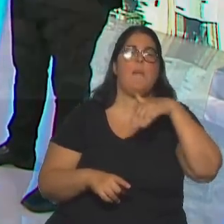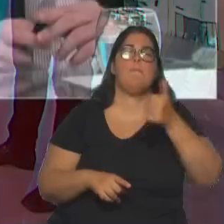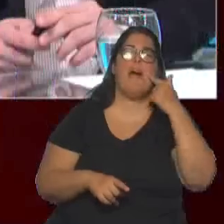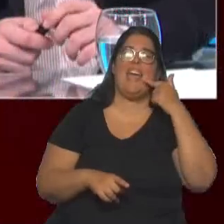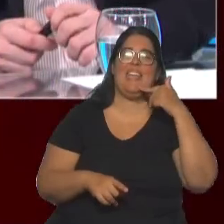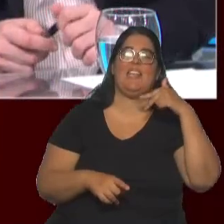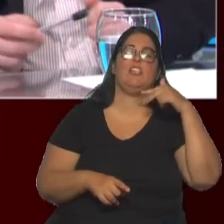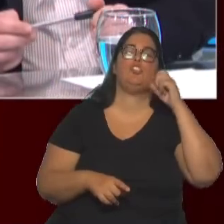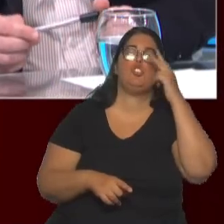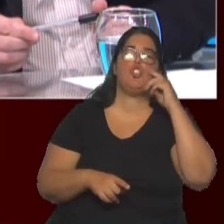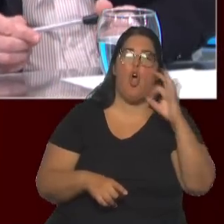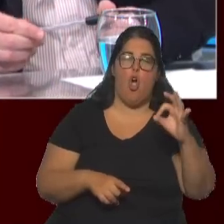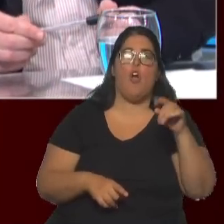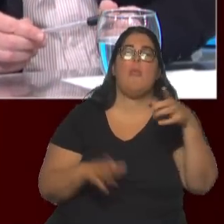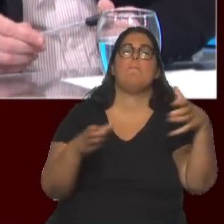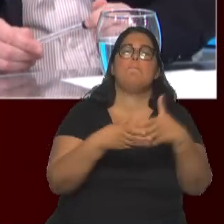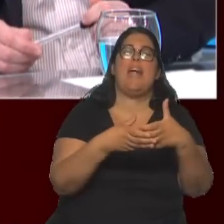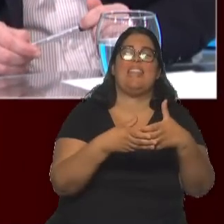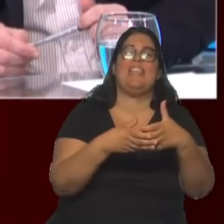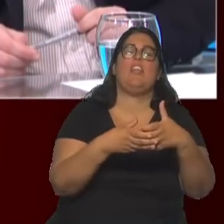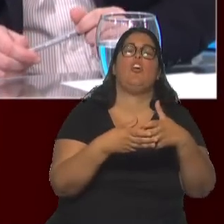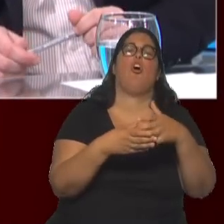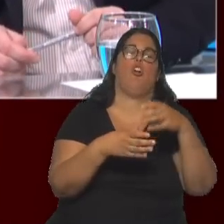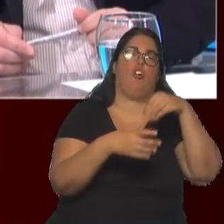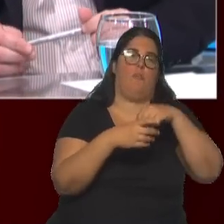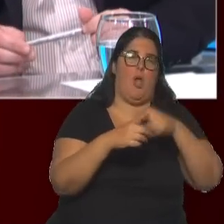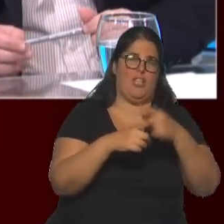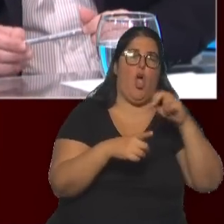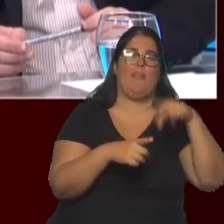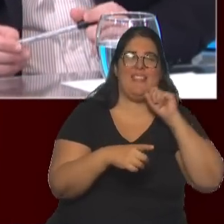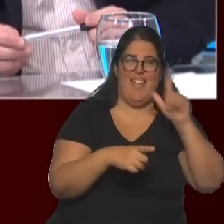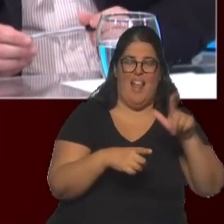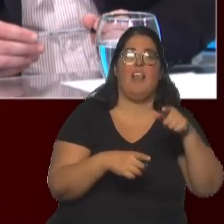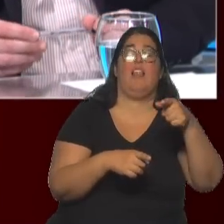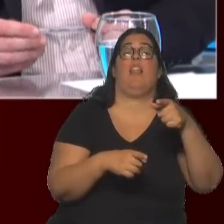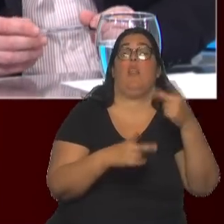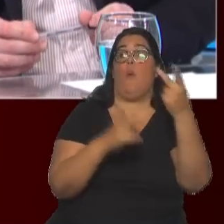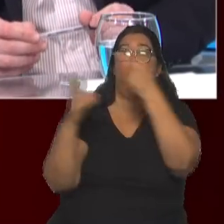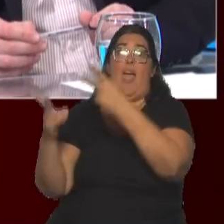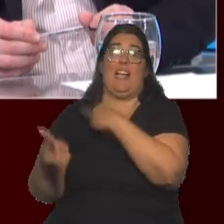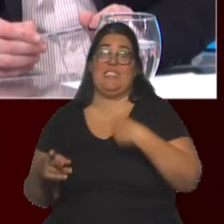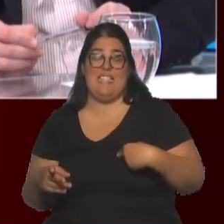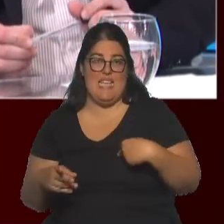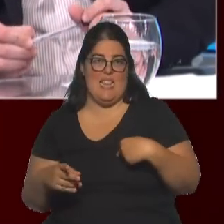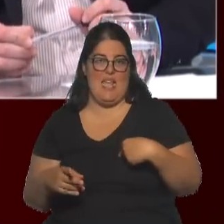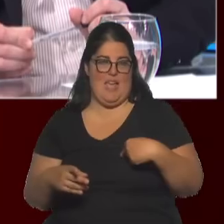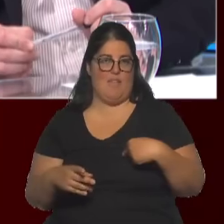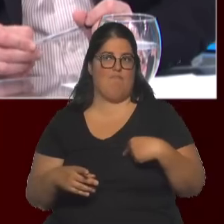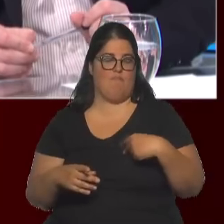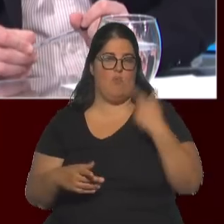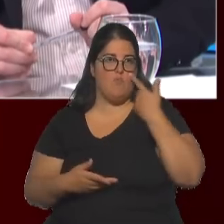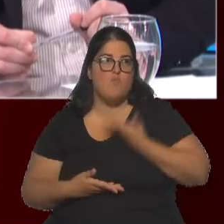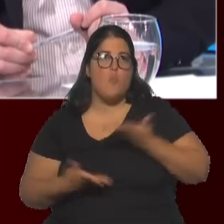Ying-jeou, que pertenece al partido Kuomintang, tuvo lugar para enviar una señal